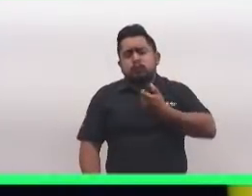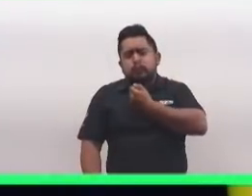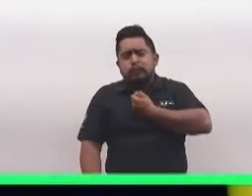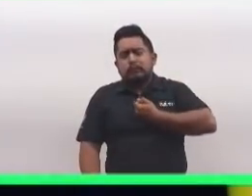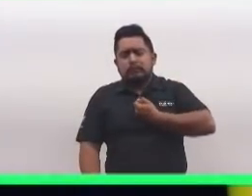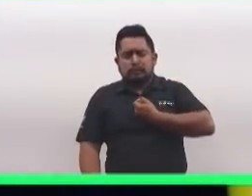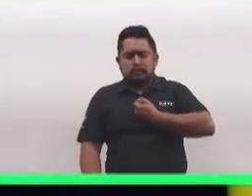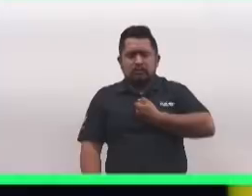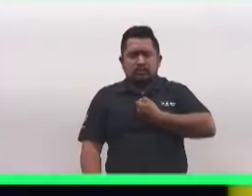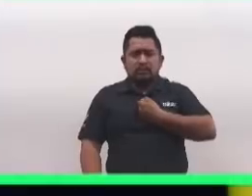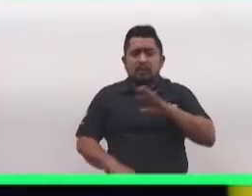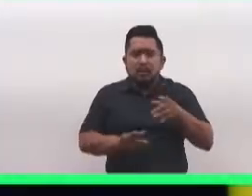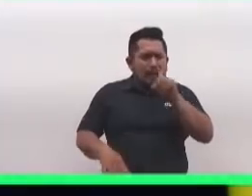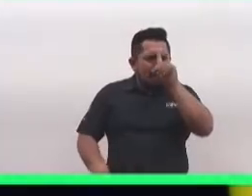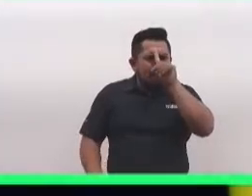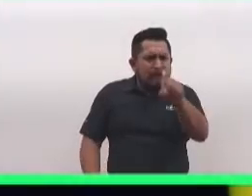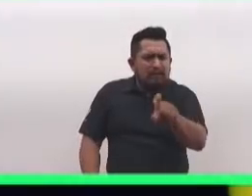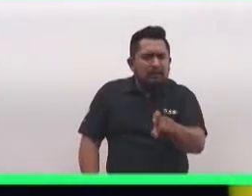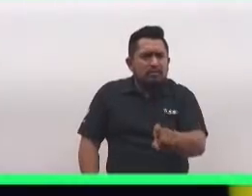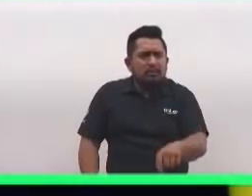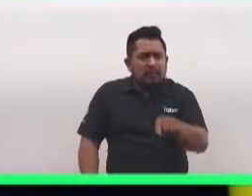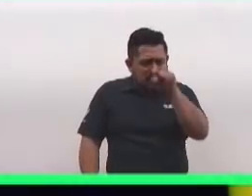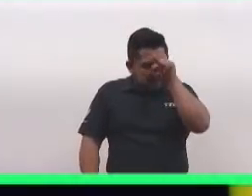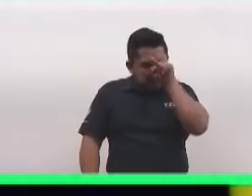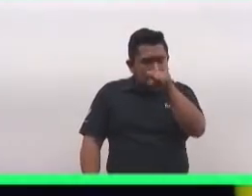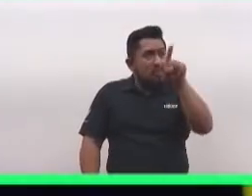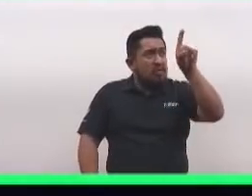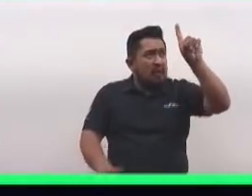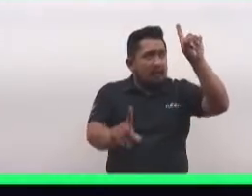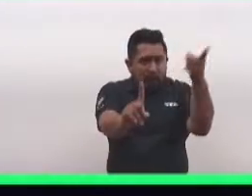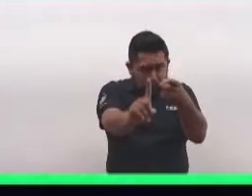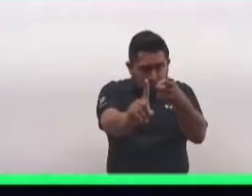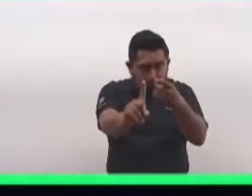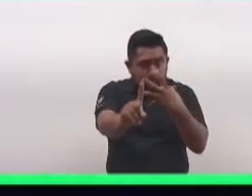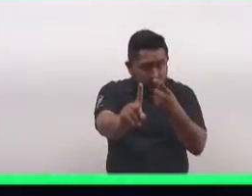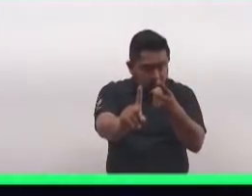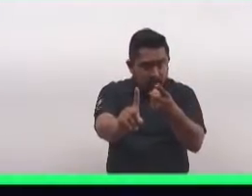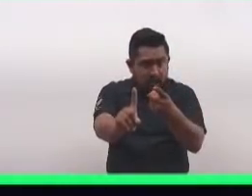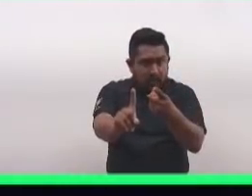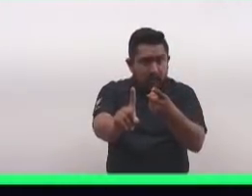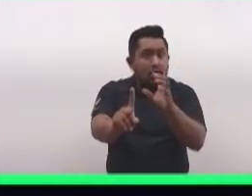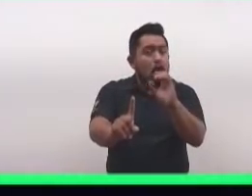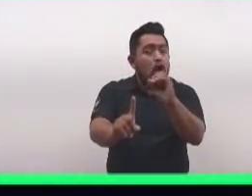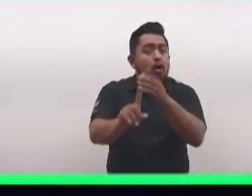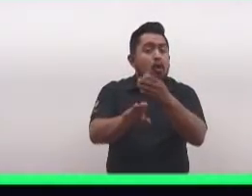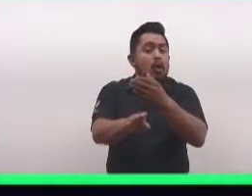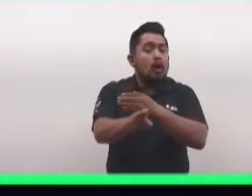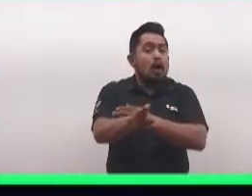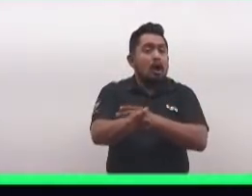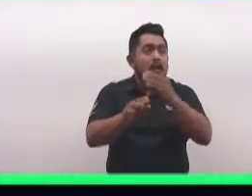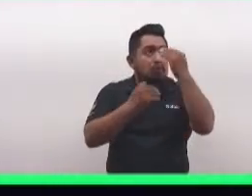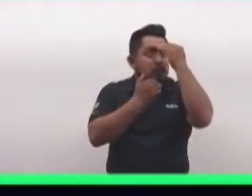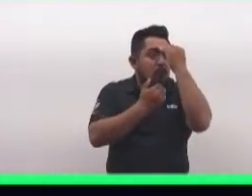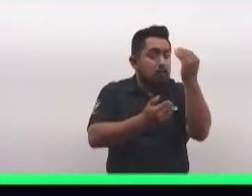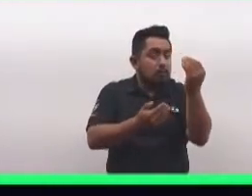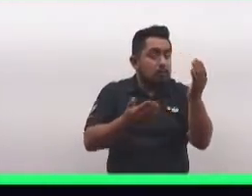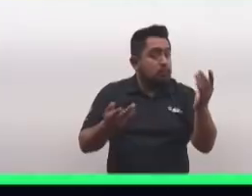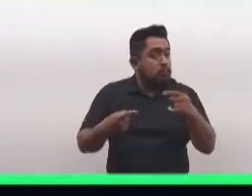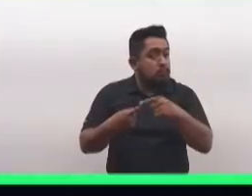hago una pregunta vas a esperar que el señor te corrija o prefieres venir solo